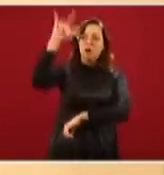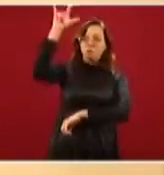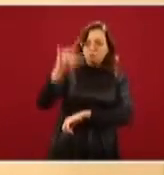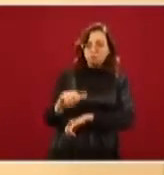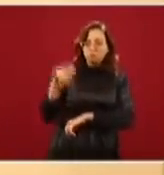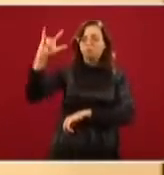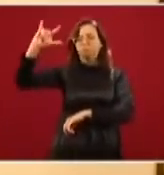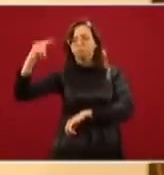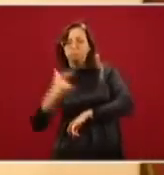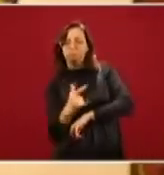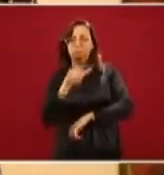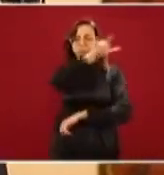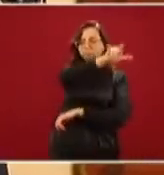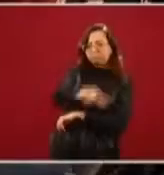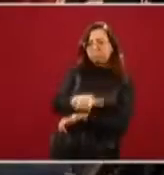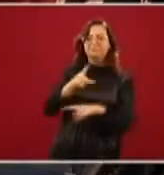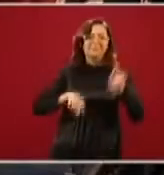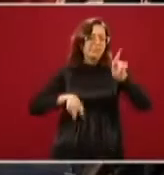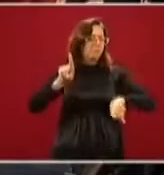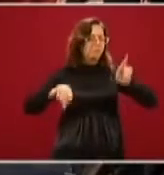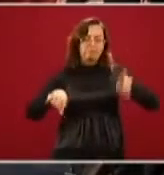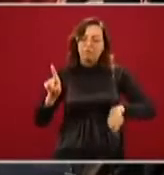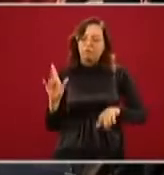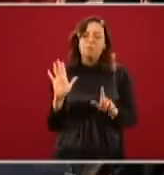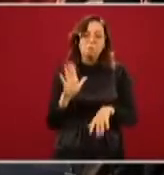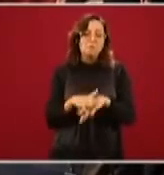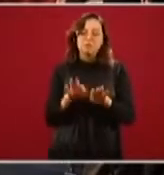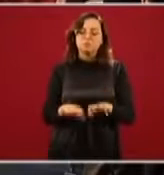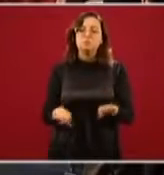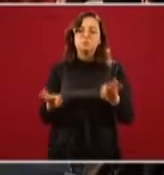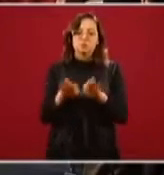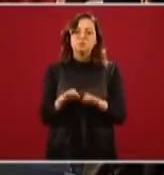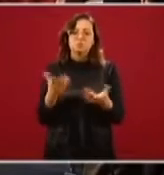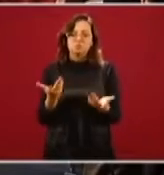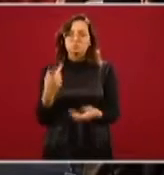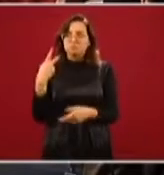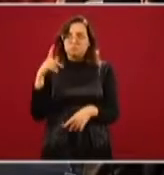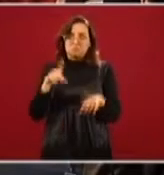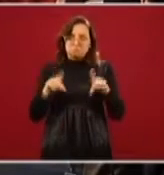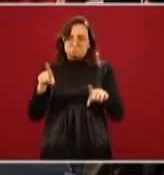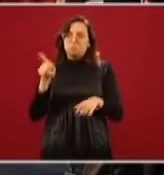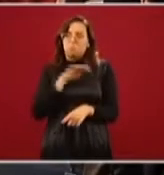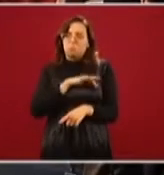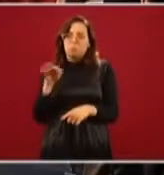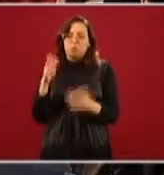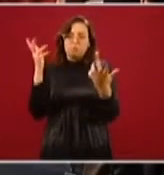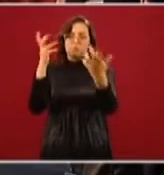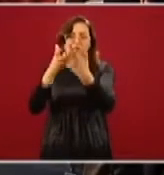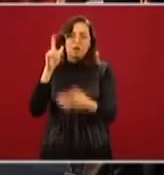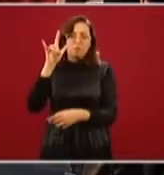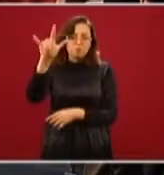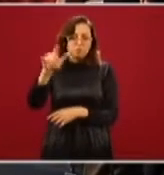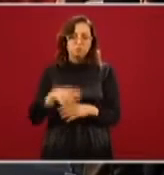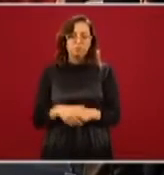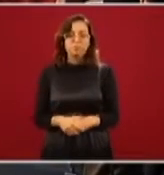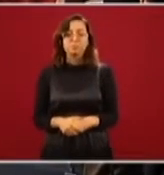con el diseño basado en desempeño. Si consideramos nada más los